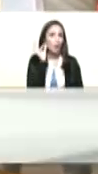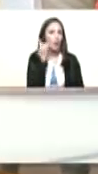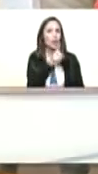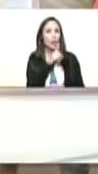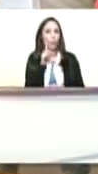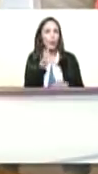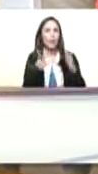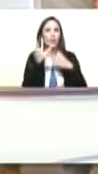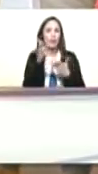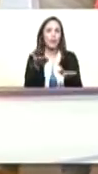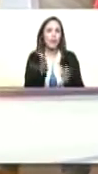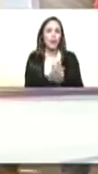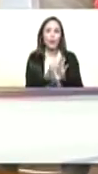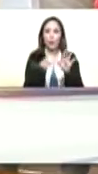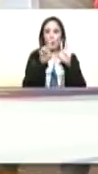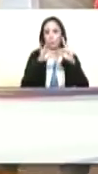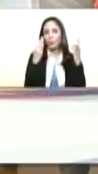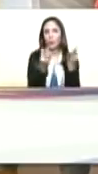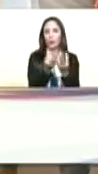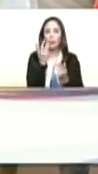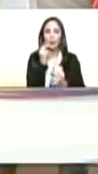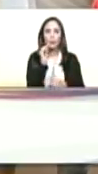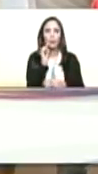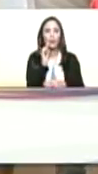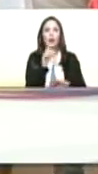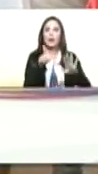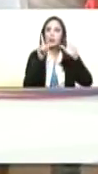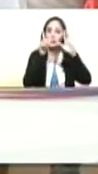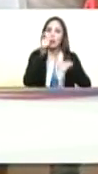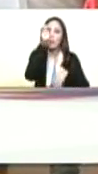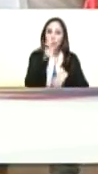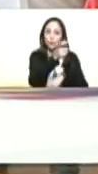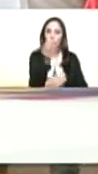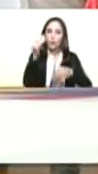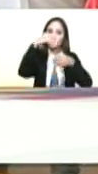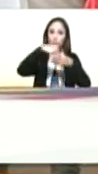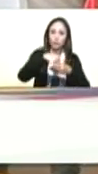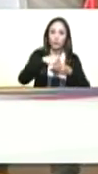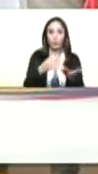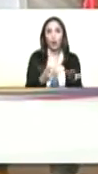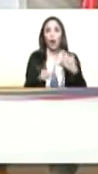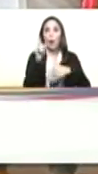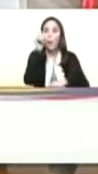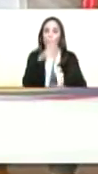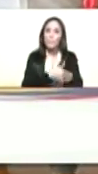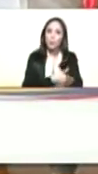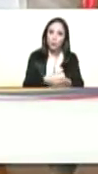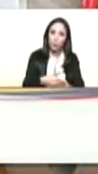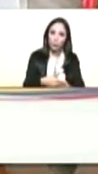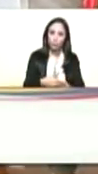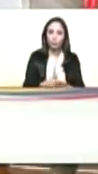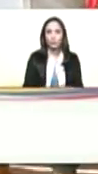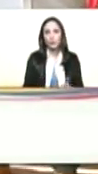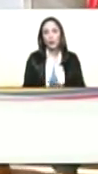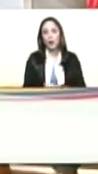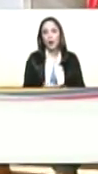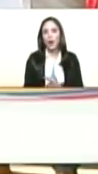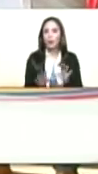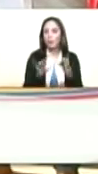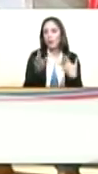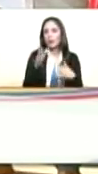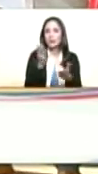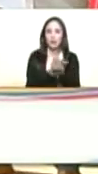familia de 6 miembros. Quiere decir que le toca 1 millón de bolívares mensuales por carné de la patria,